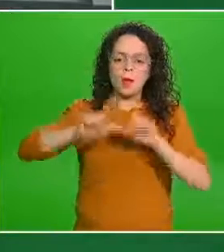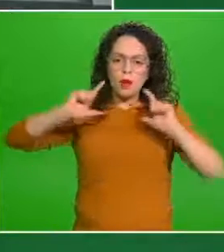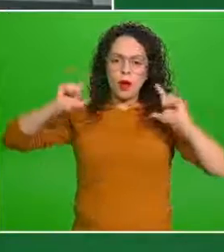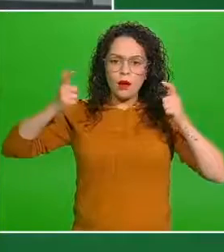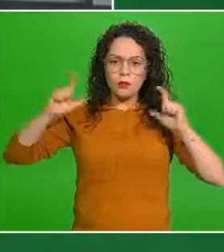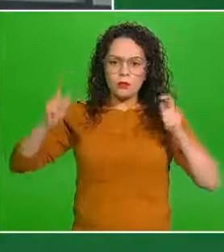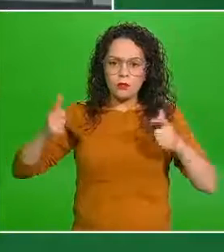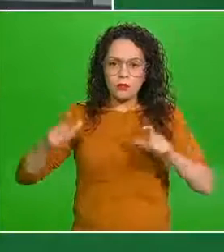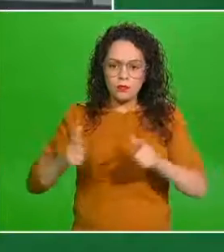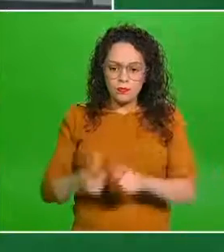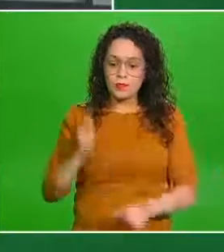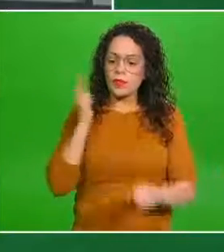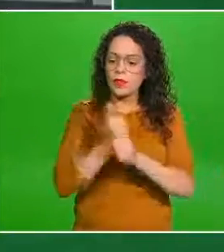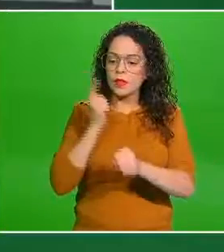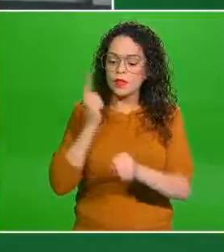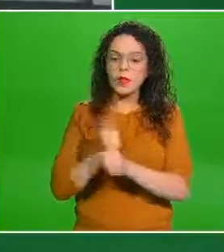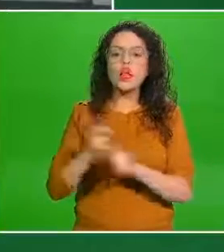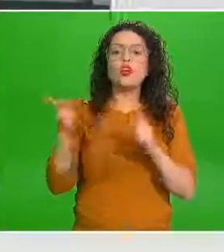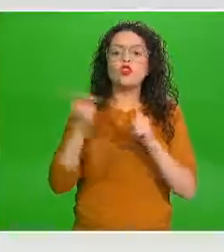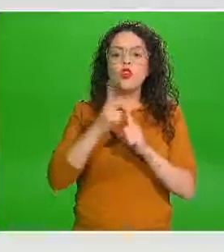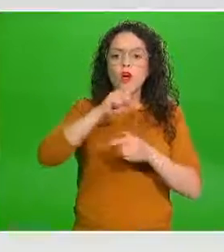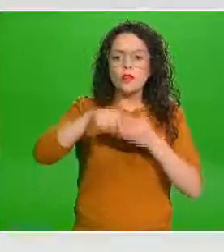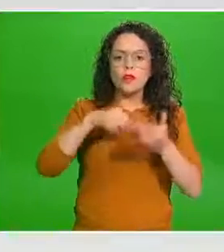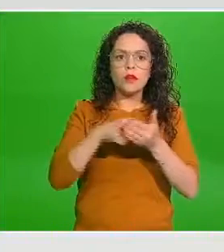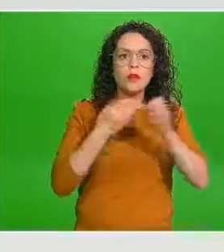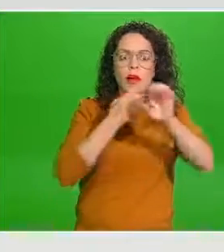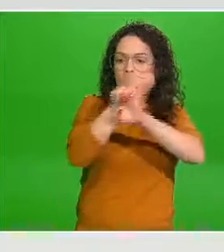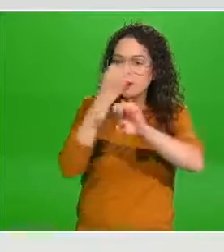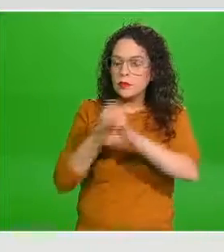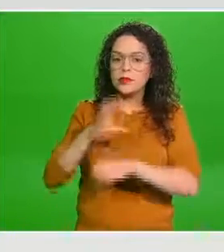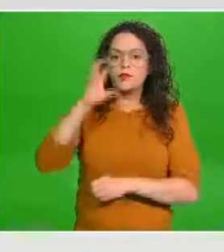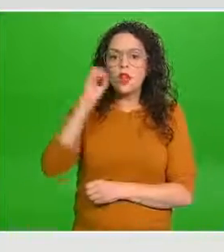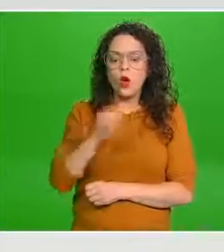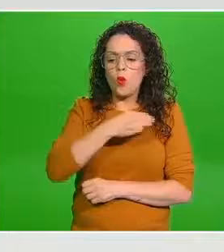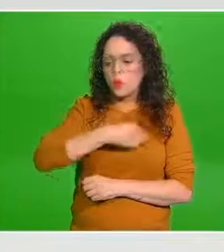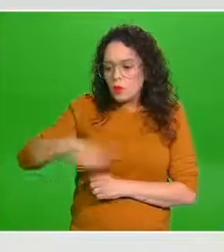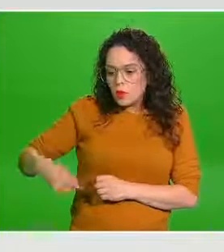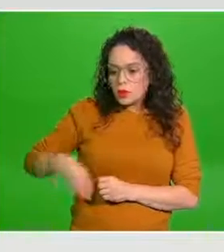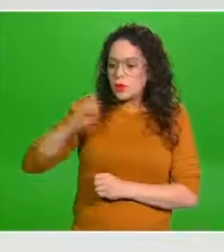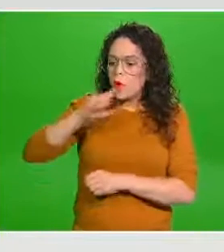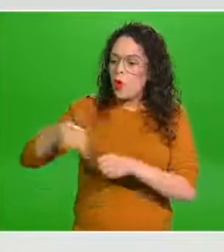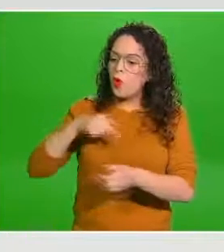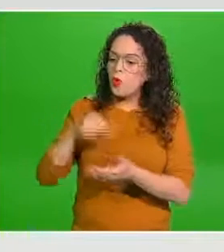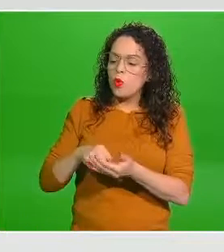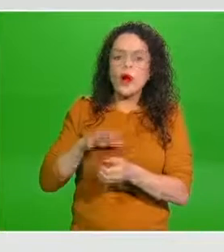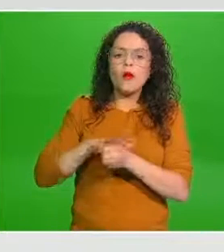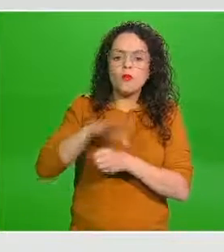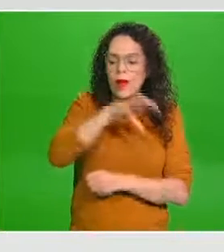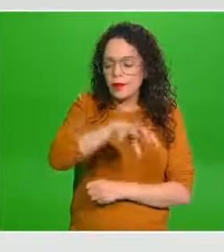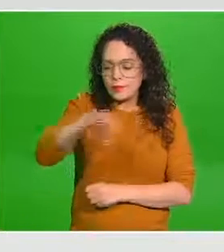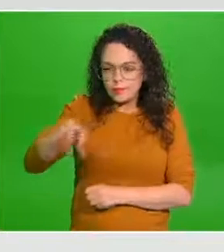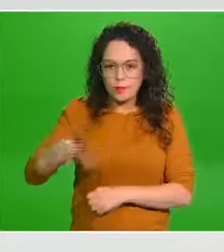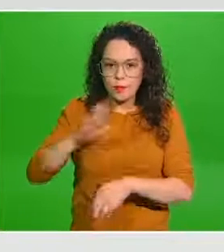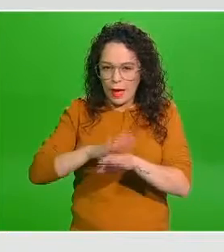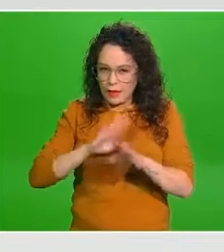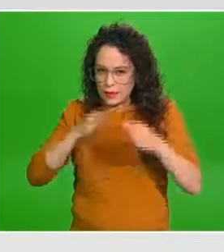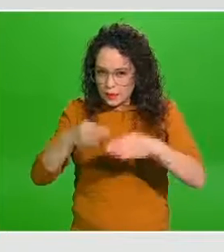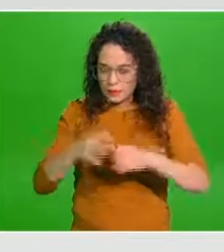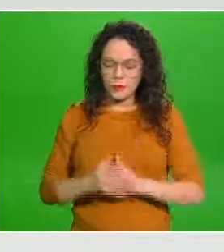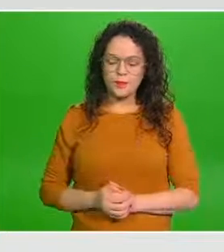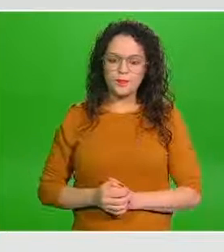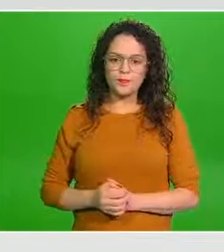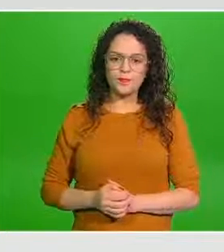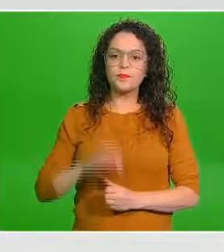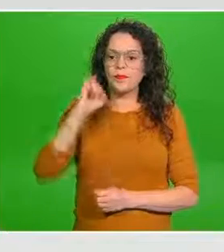brotes específicos por entidad y localidades en el país. Sí, muchas gracias, estimada Gaby. De hecho, recordando el dato